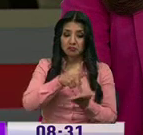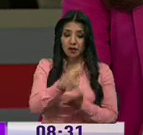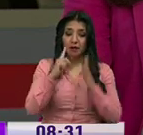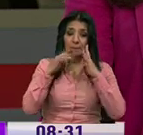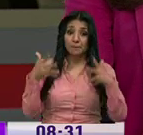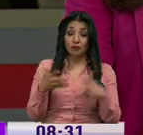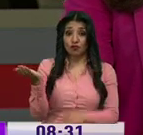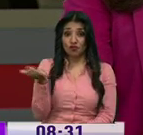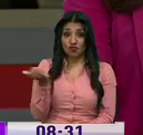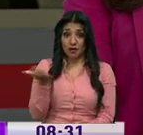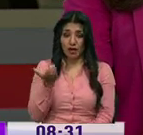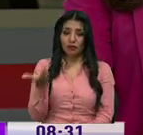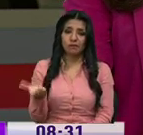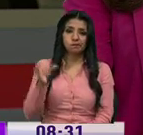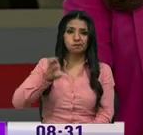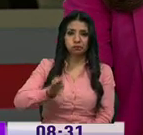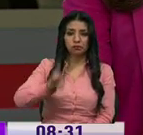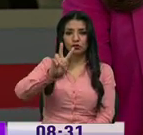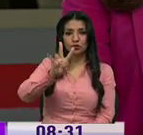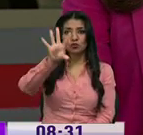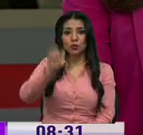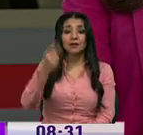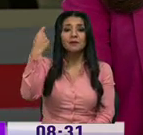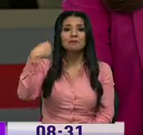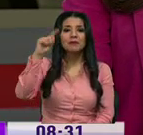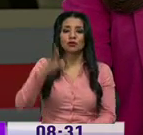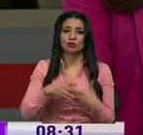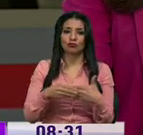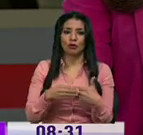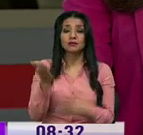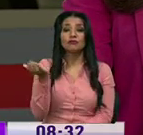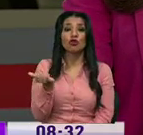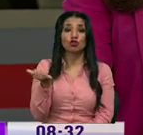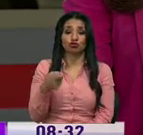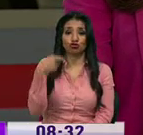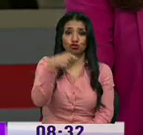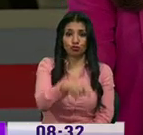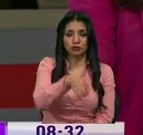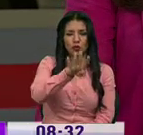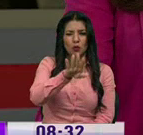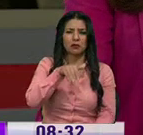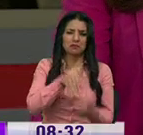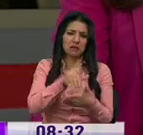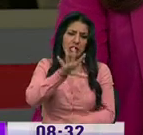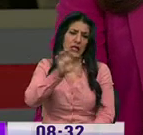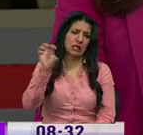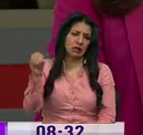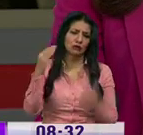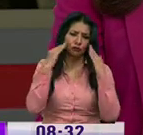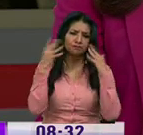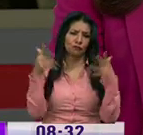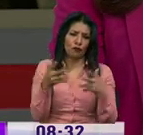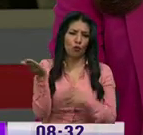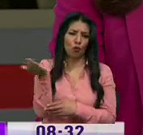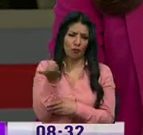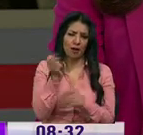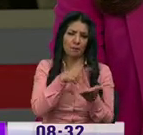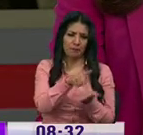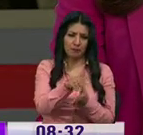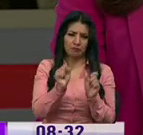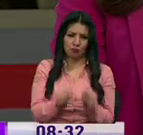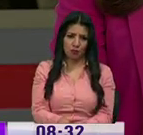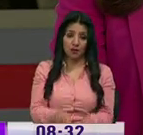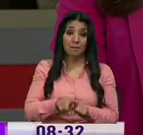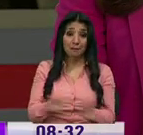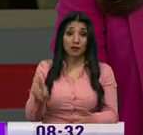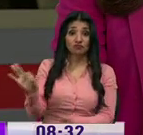jubilados, se destinará 240 millones de dólares en bonos para 4.500 pensionistas. Por su parte, los representantes de este